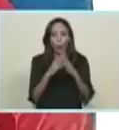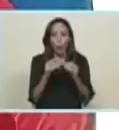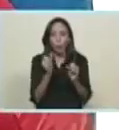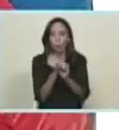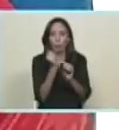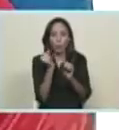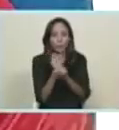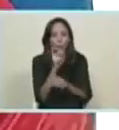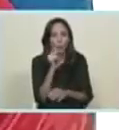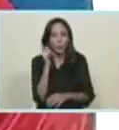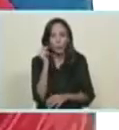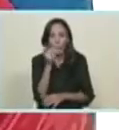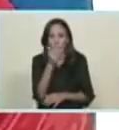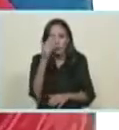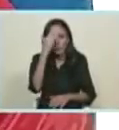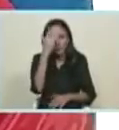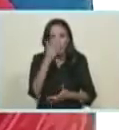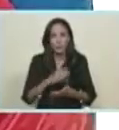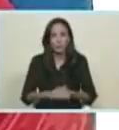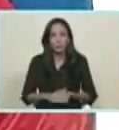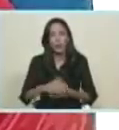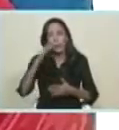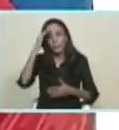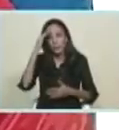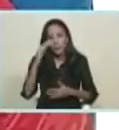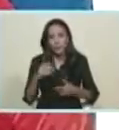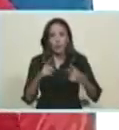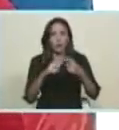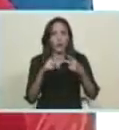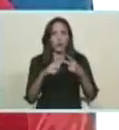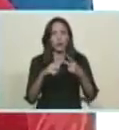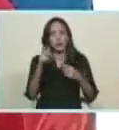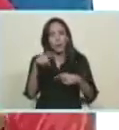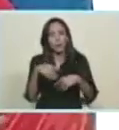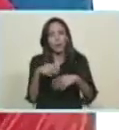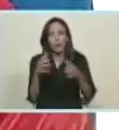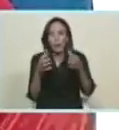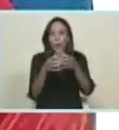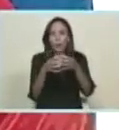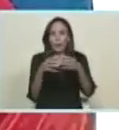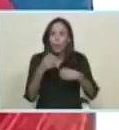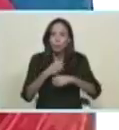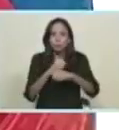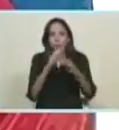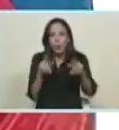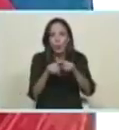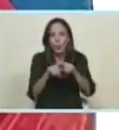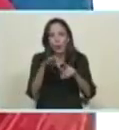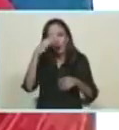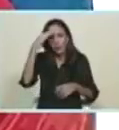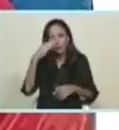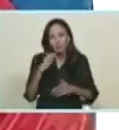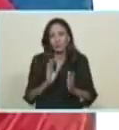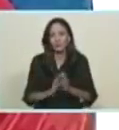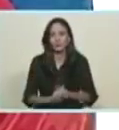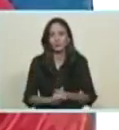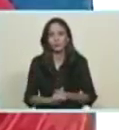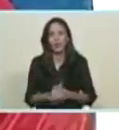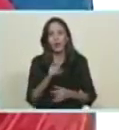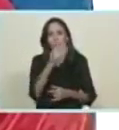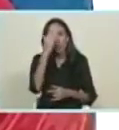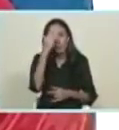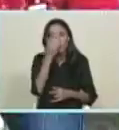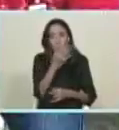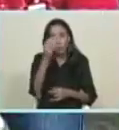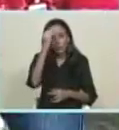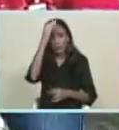país, Fuerza Armada Nacional Bolivariana, que es la clase obrera armada del país. Quiero que me entiendan